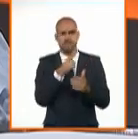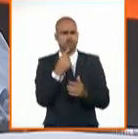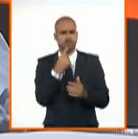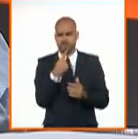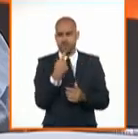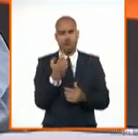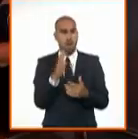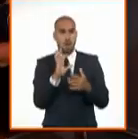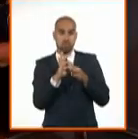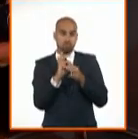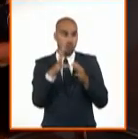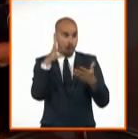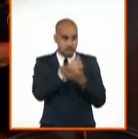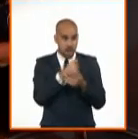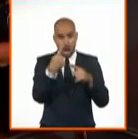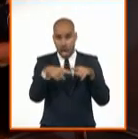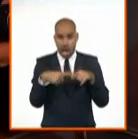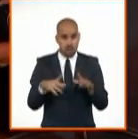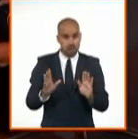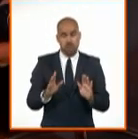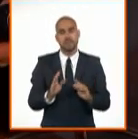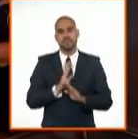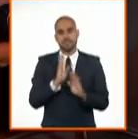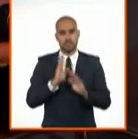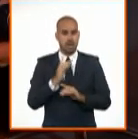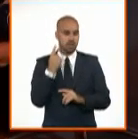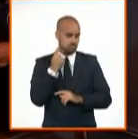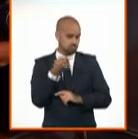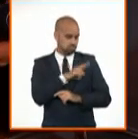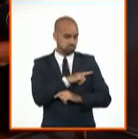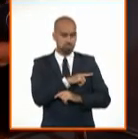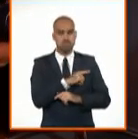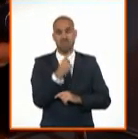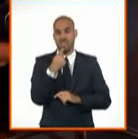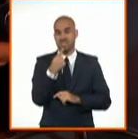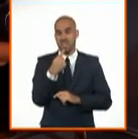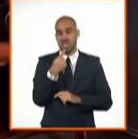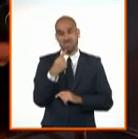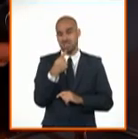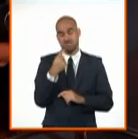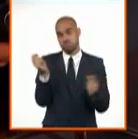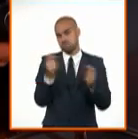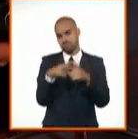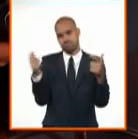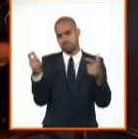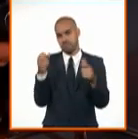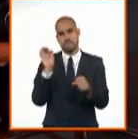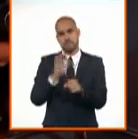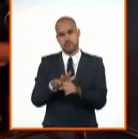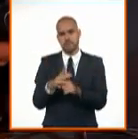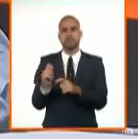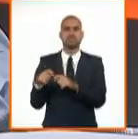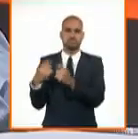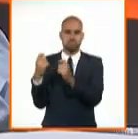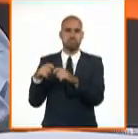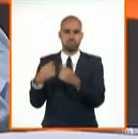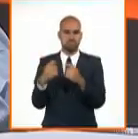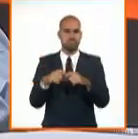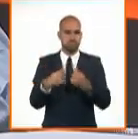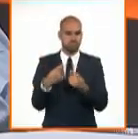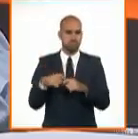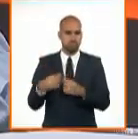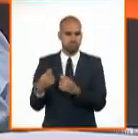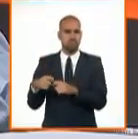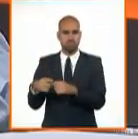nos ha conllevado en el último periodo a un incremento de las salidas por emergencia y a las salidas por decirle a las averías